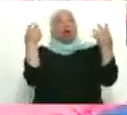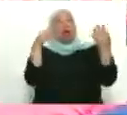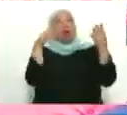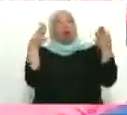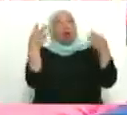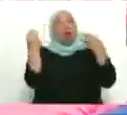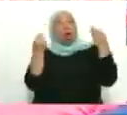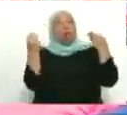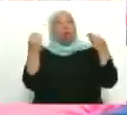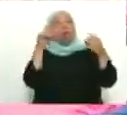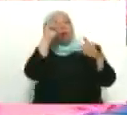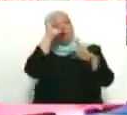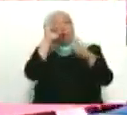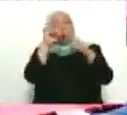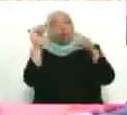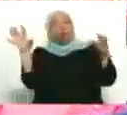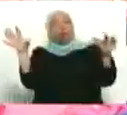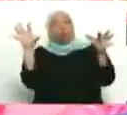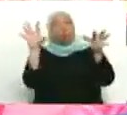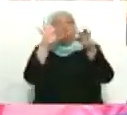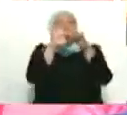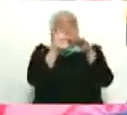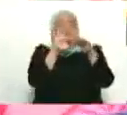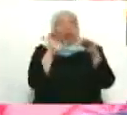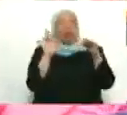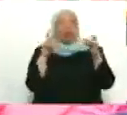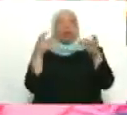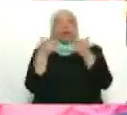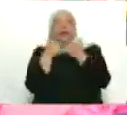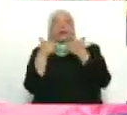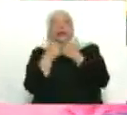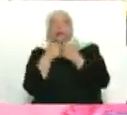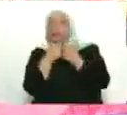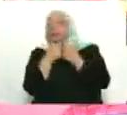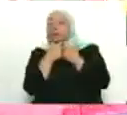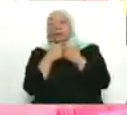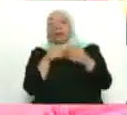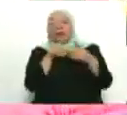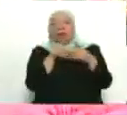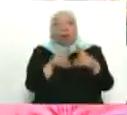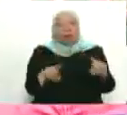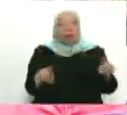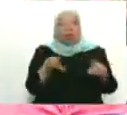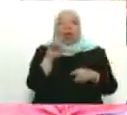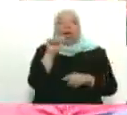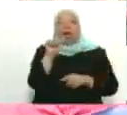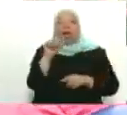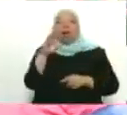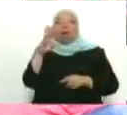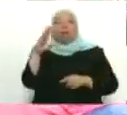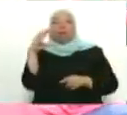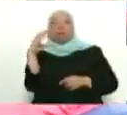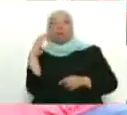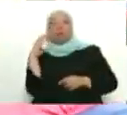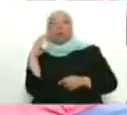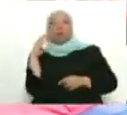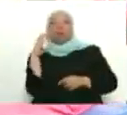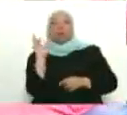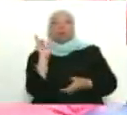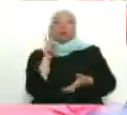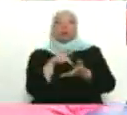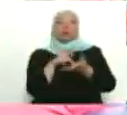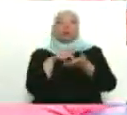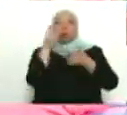unidad, eso no se logra con peleas, eso no se logra con el grupo de A, de B o de C, eso se logra